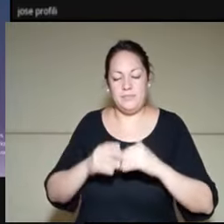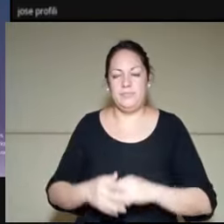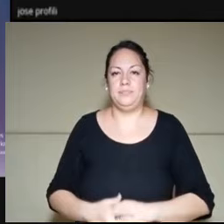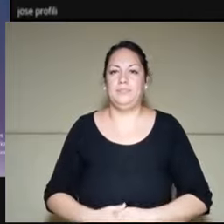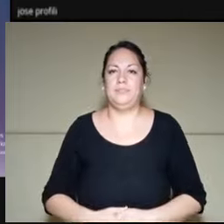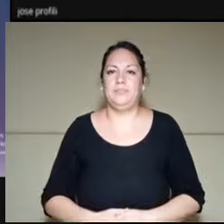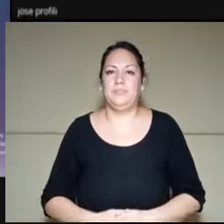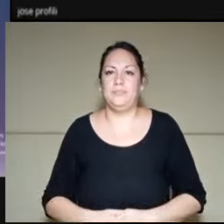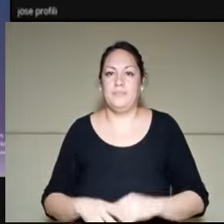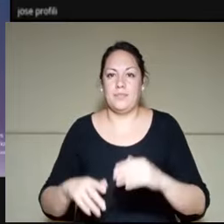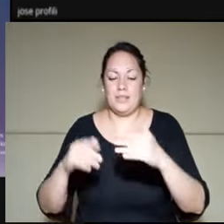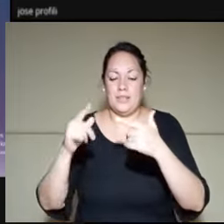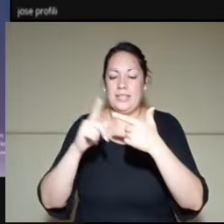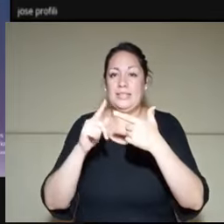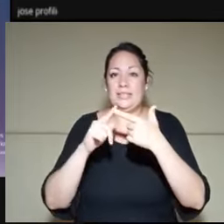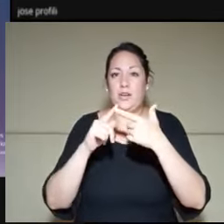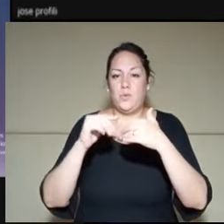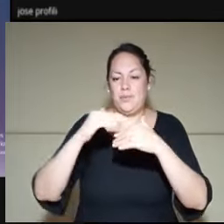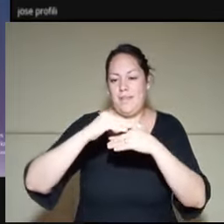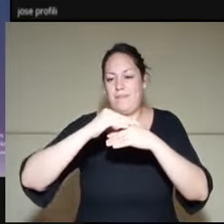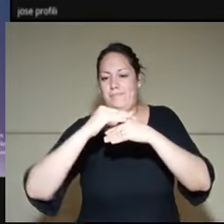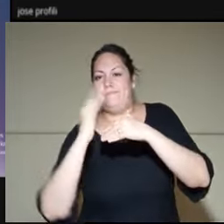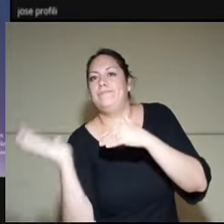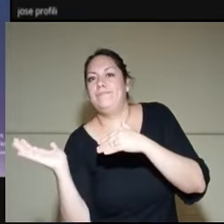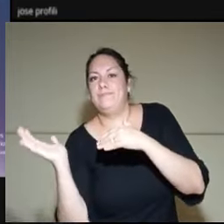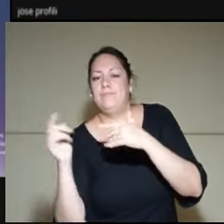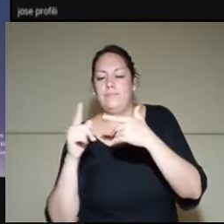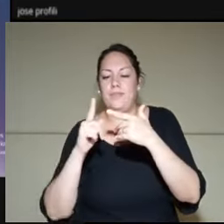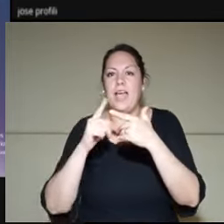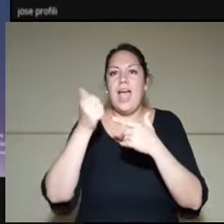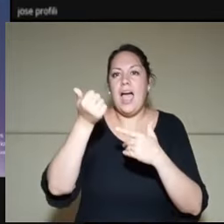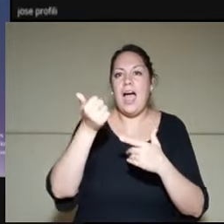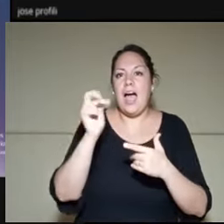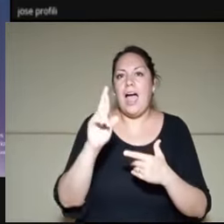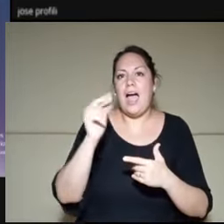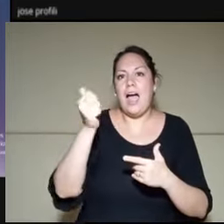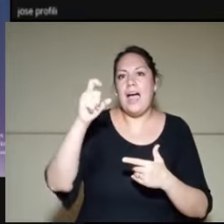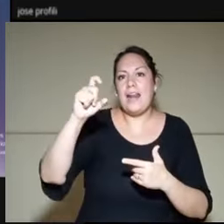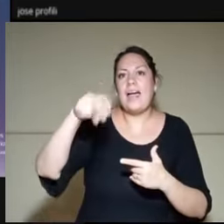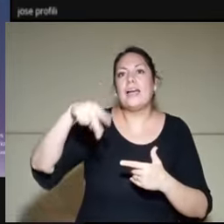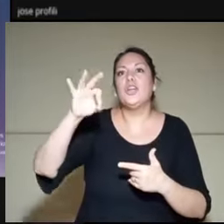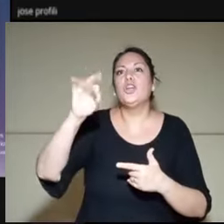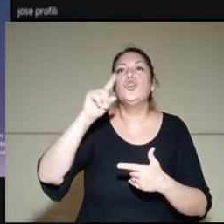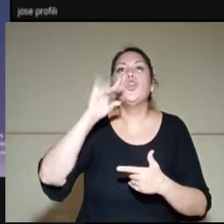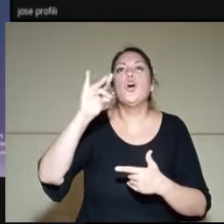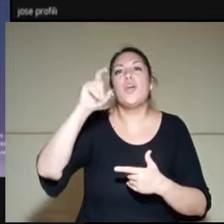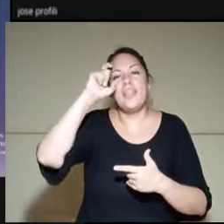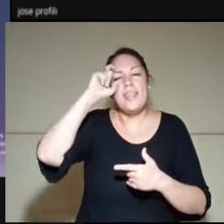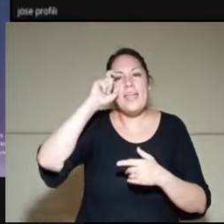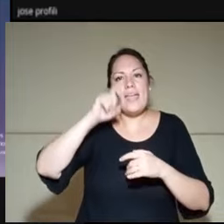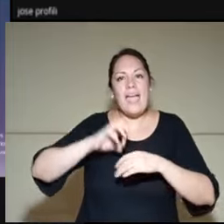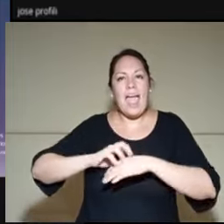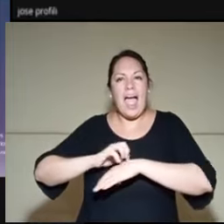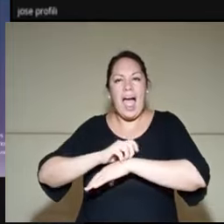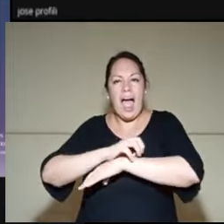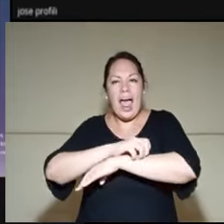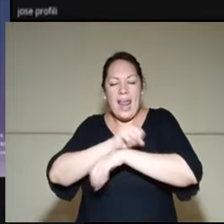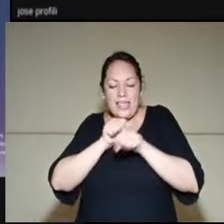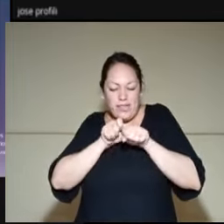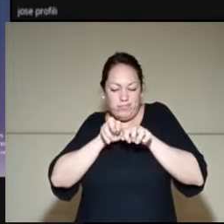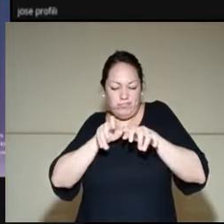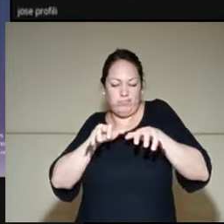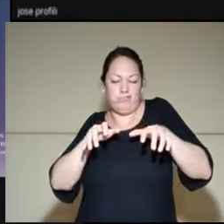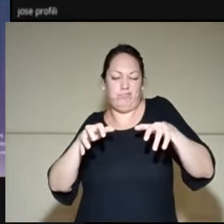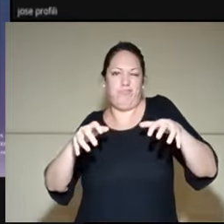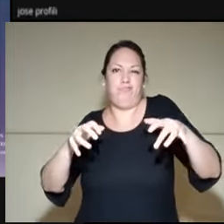para poder separarla. Después de esa meninge hay otra, más abajo, que se llama aracnoides. Aracnoides porque parece una araña. ¿Y